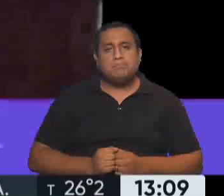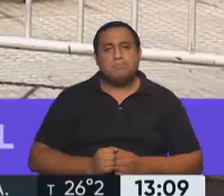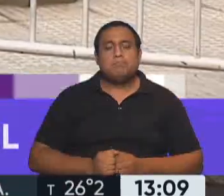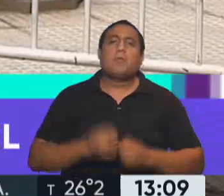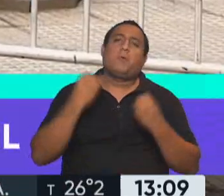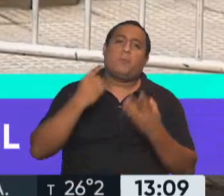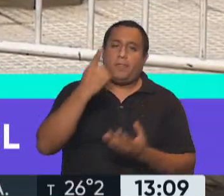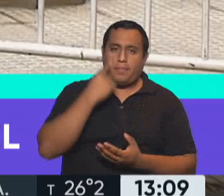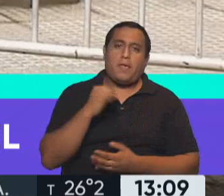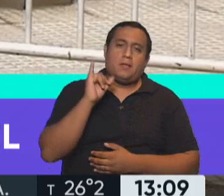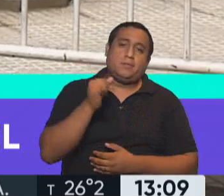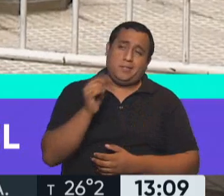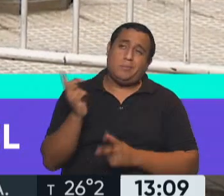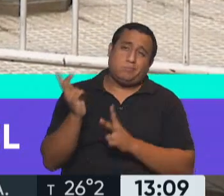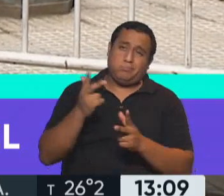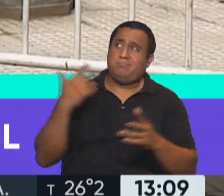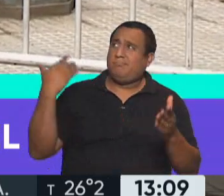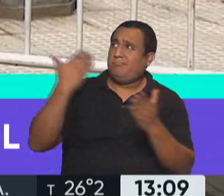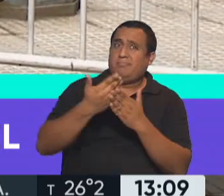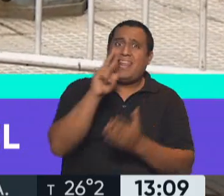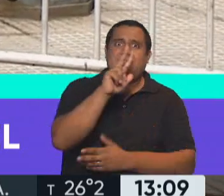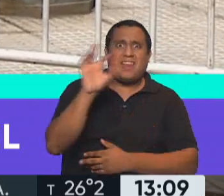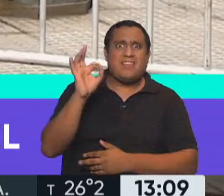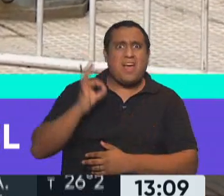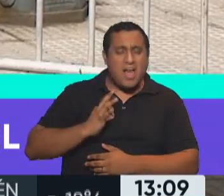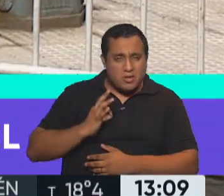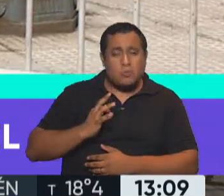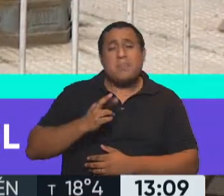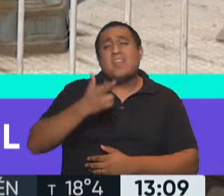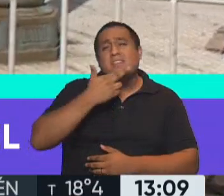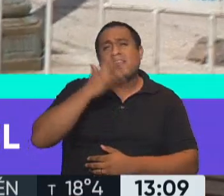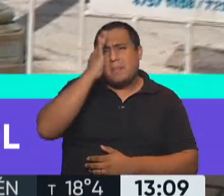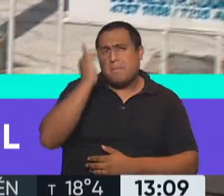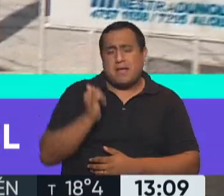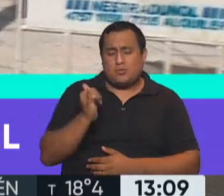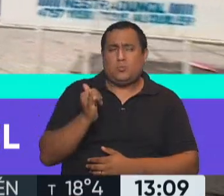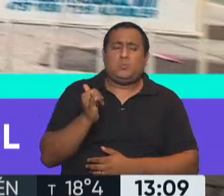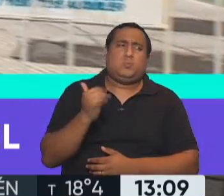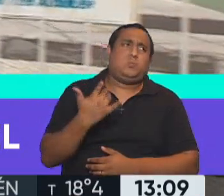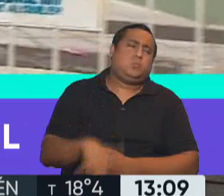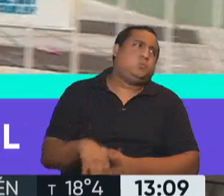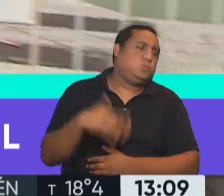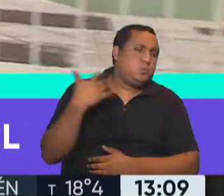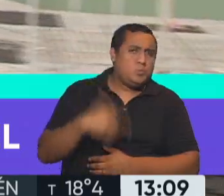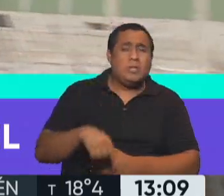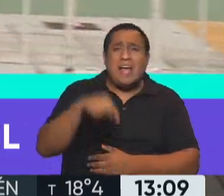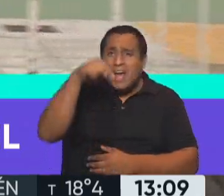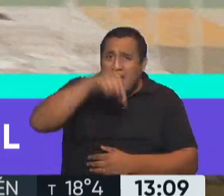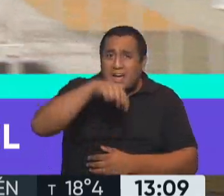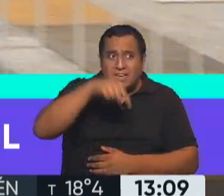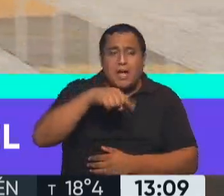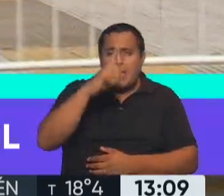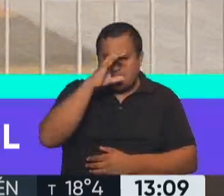Buen día, Vero. Sí, vos lo decías, 30 años han pasado de aquel 17 de marzo fatídico, en donde aquí el personal